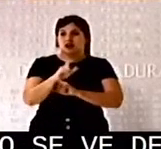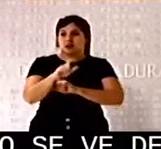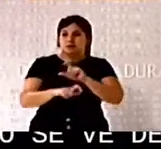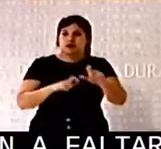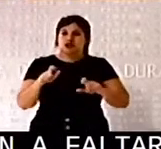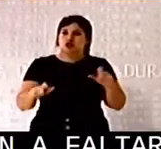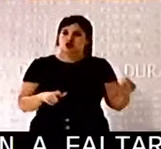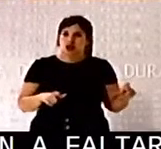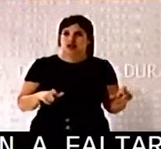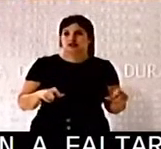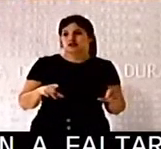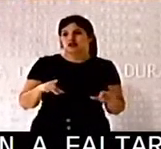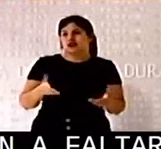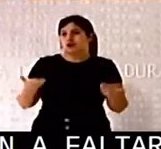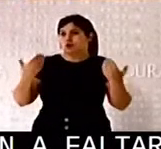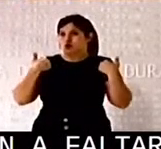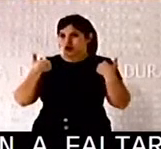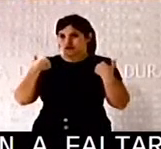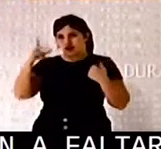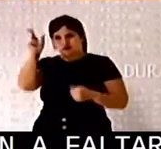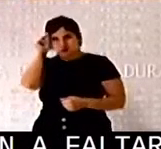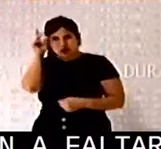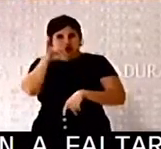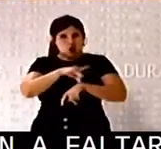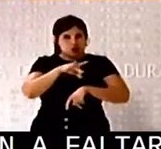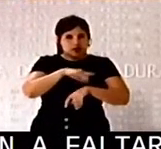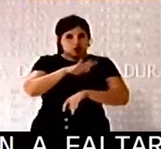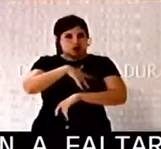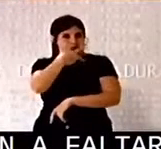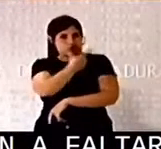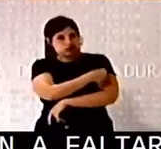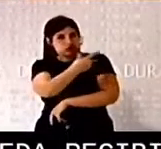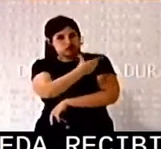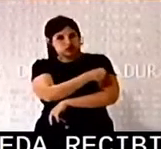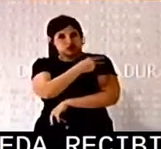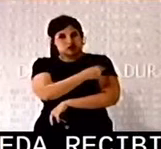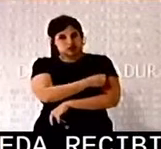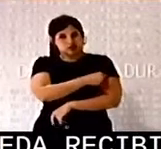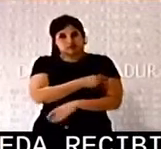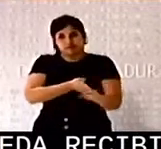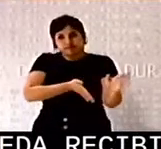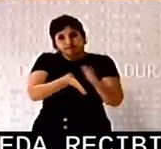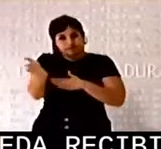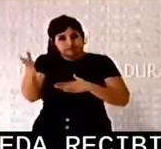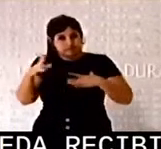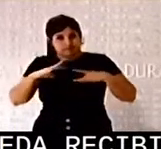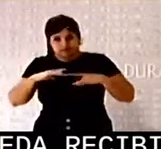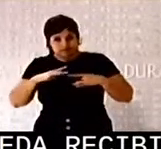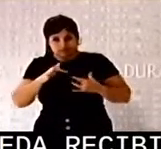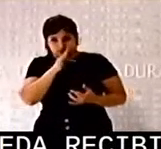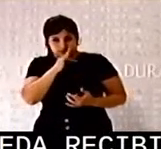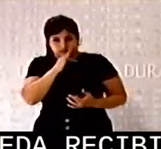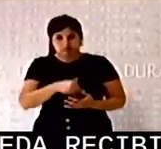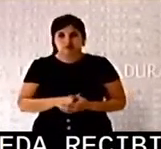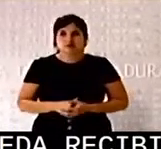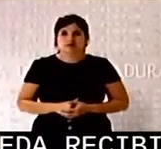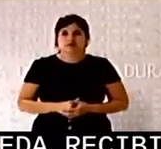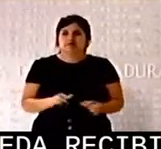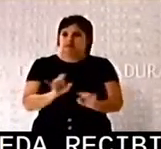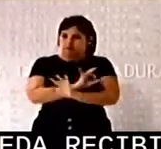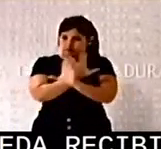administrar todas las dosis que pueda recibir Extremadura en el verano. Efectivamente.